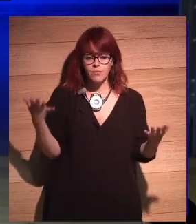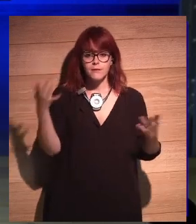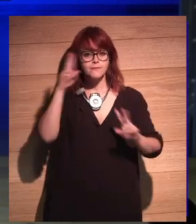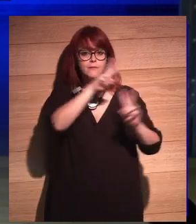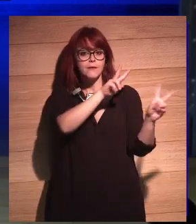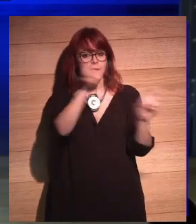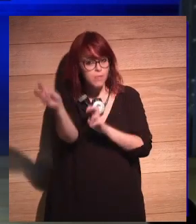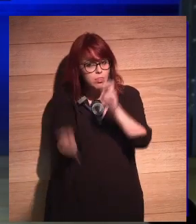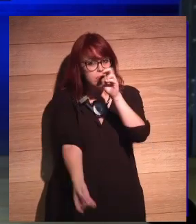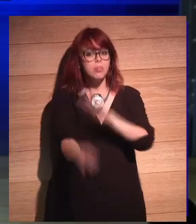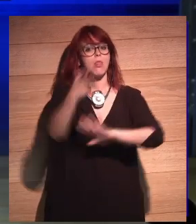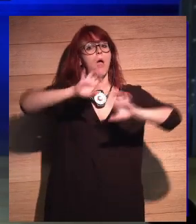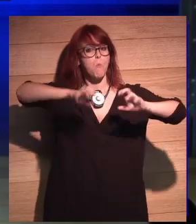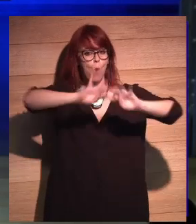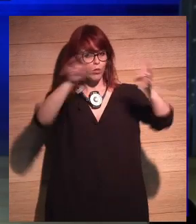reinventar el podcasting.